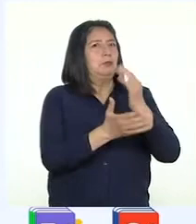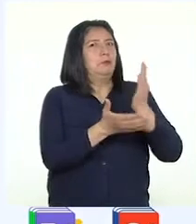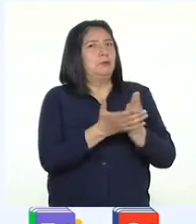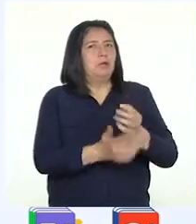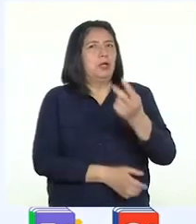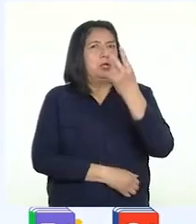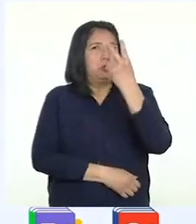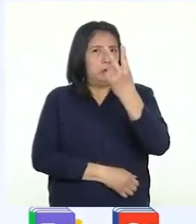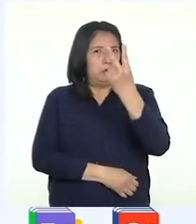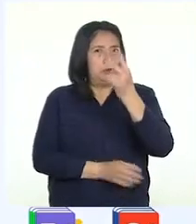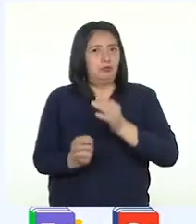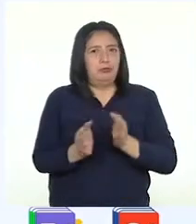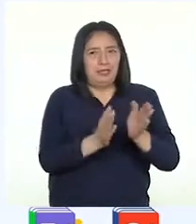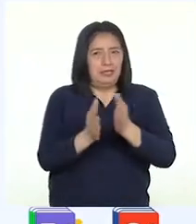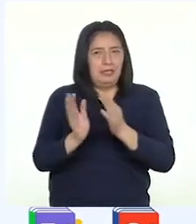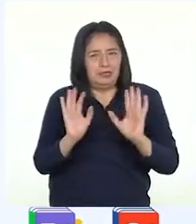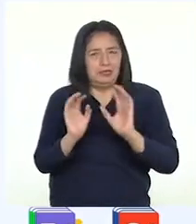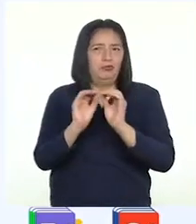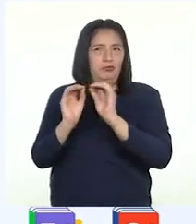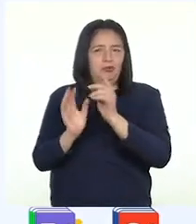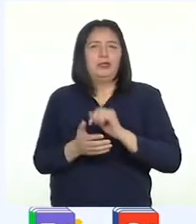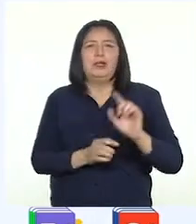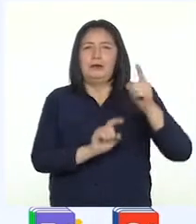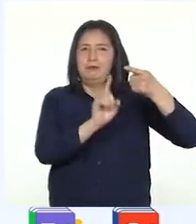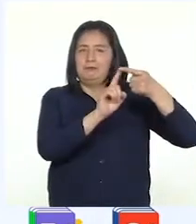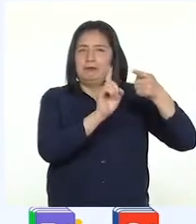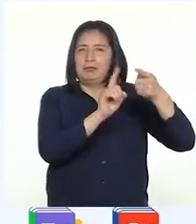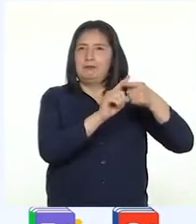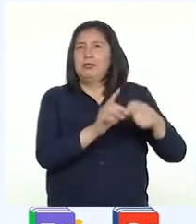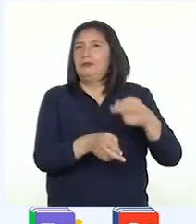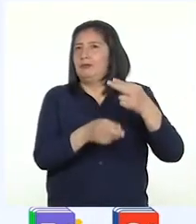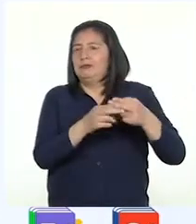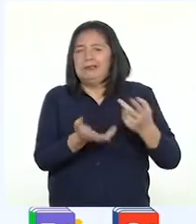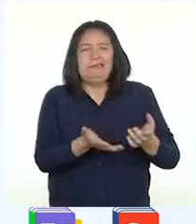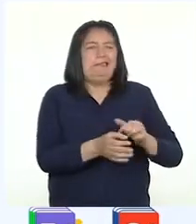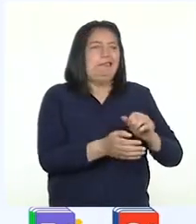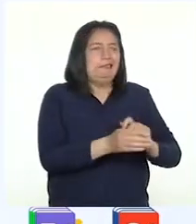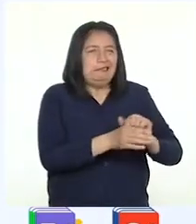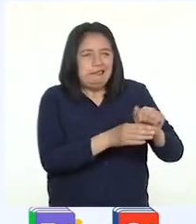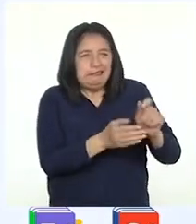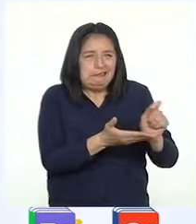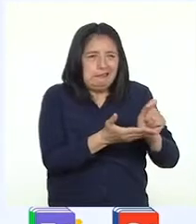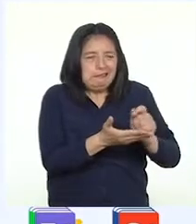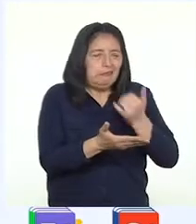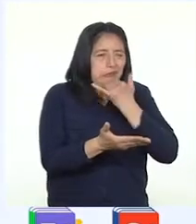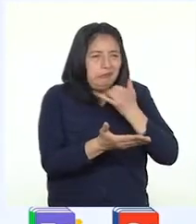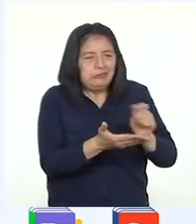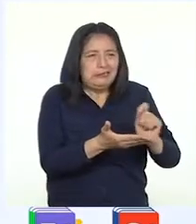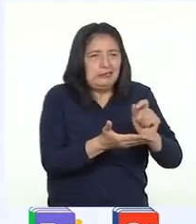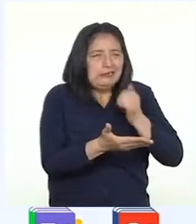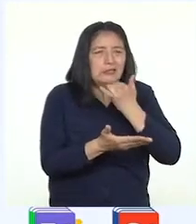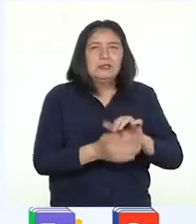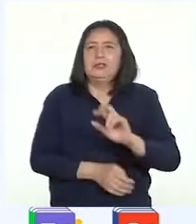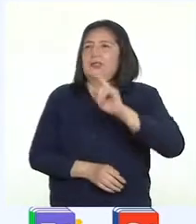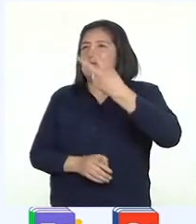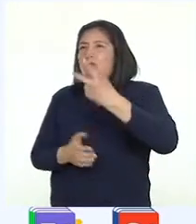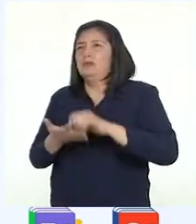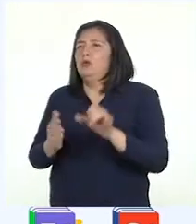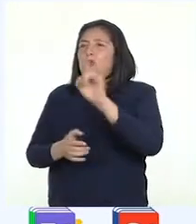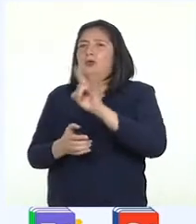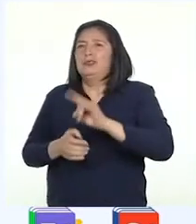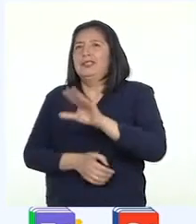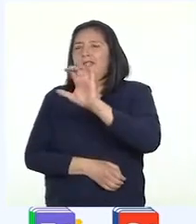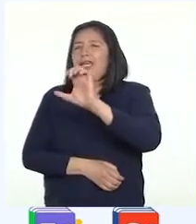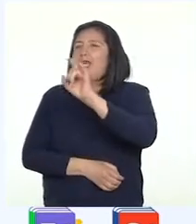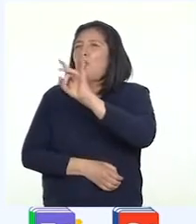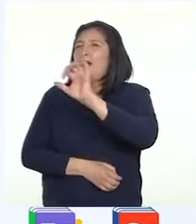usando dos estrategias. La primera se llama ensayo y error. Y la segunda, usando ecuaciones, una